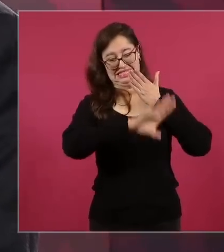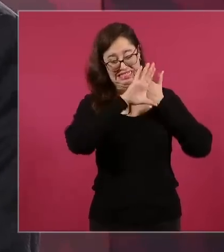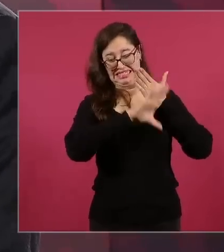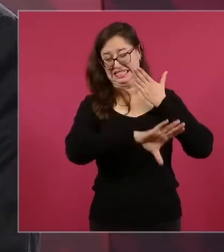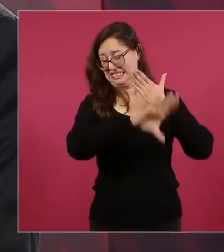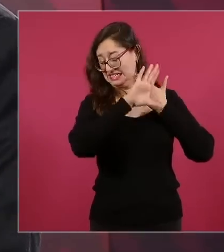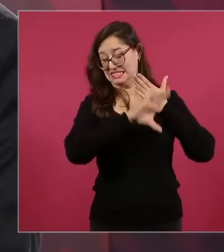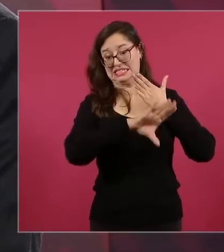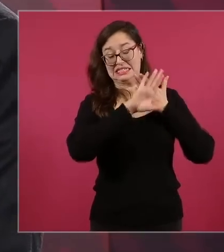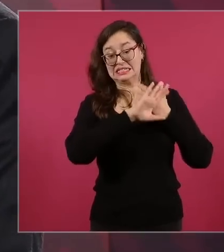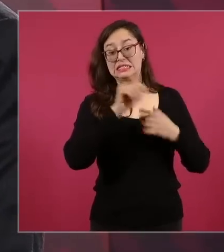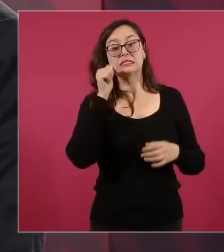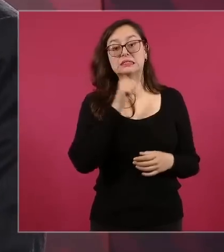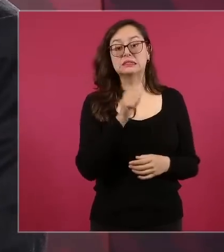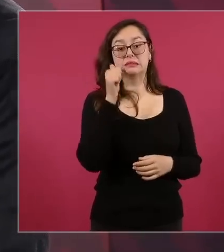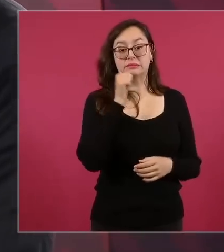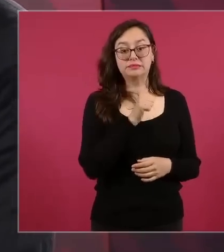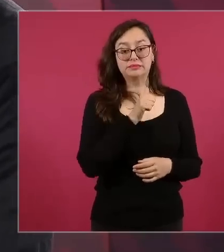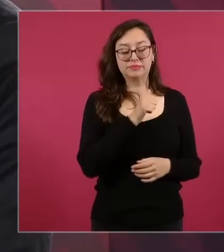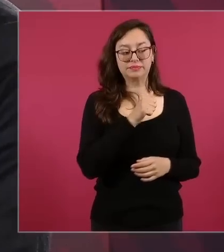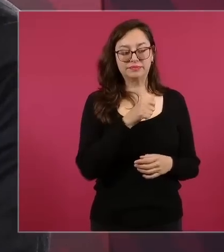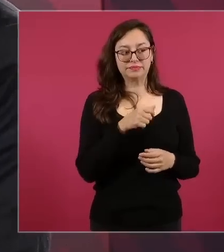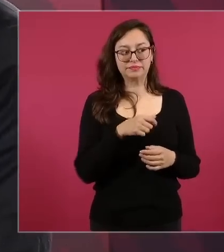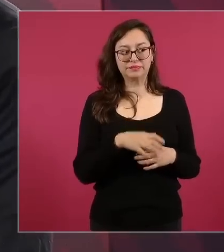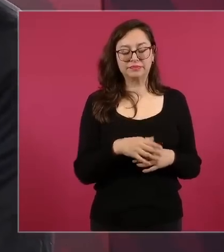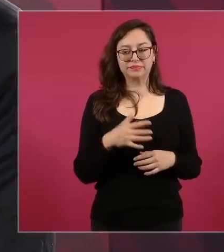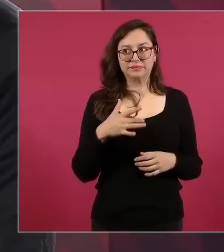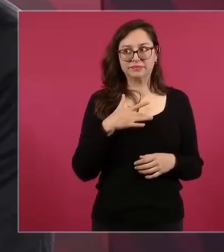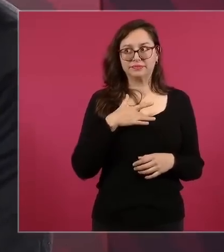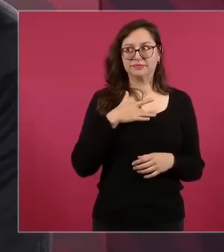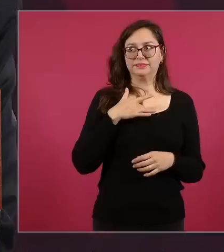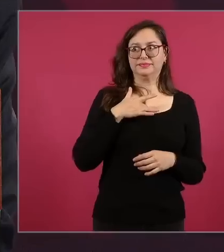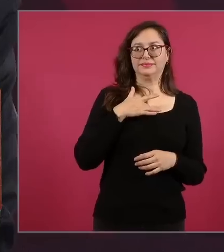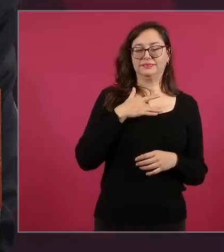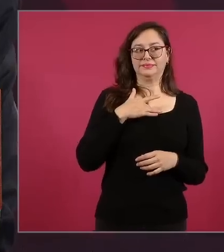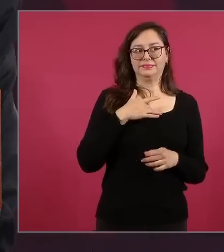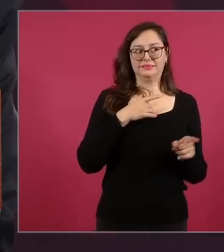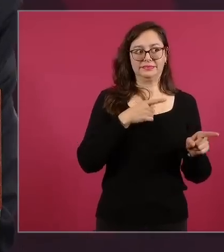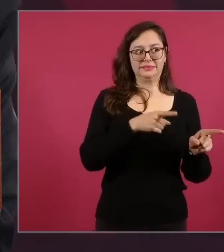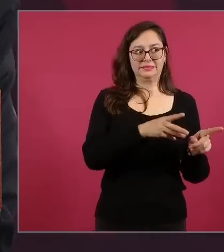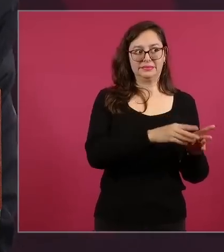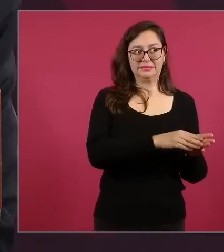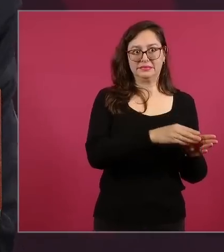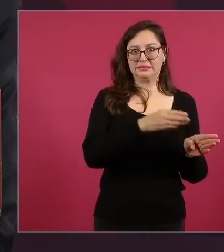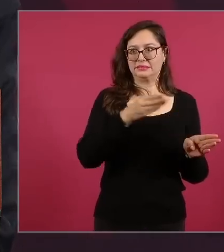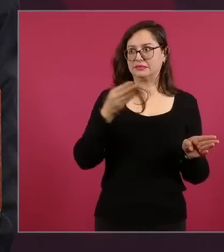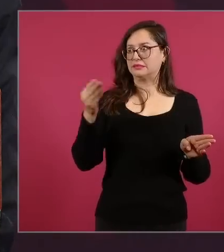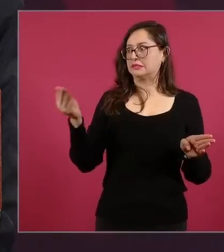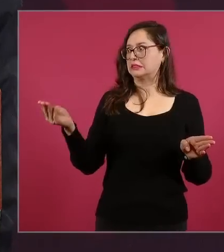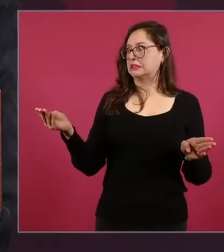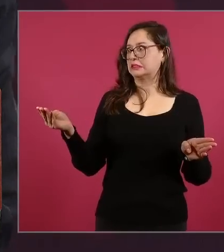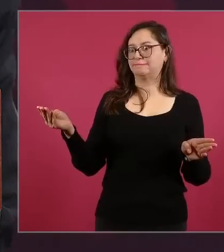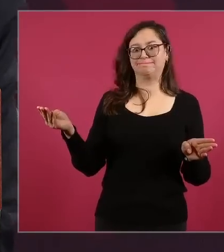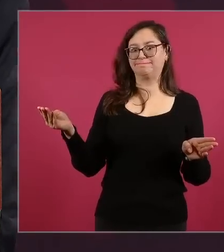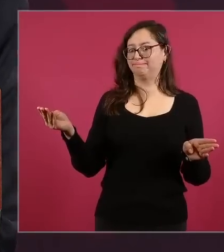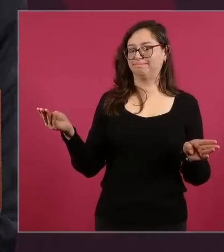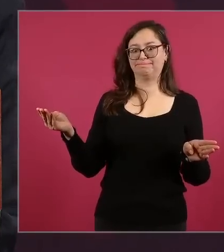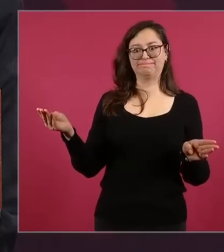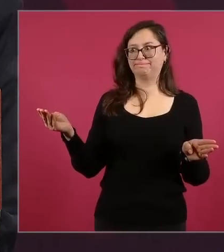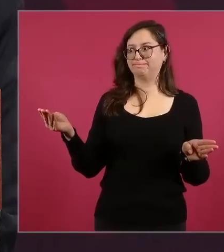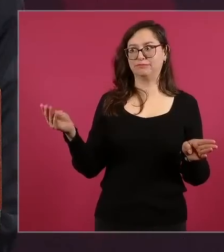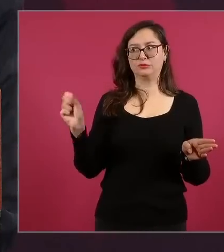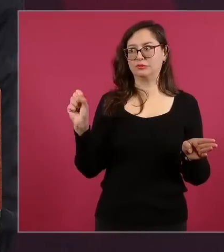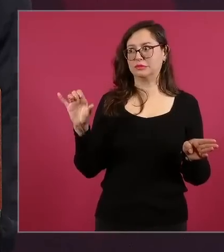muestra un poco de decoro y dice: no es posible que la